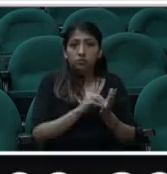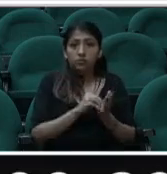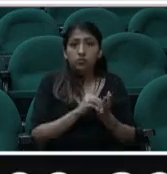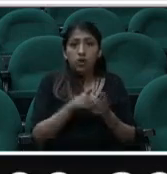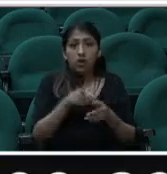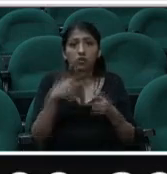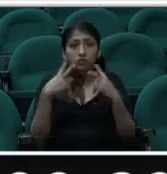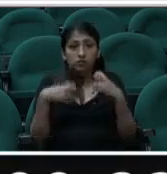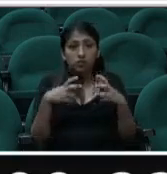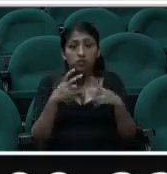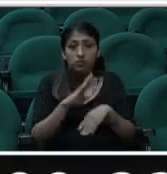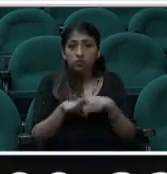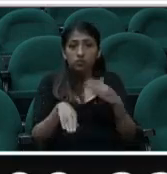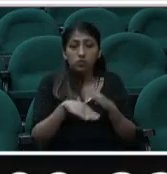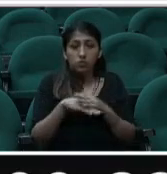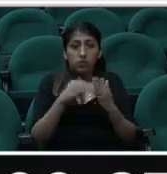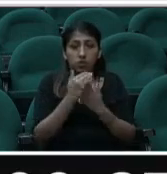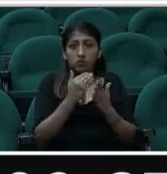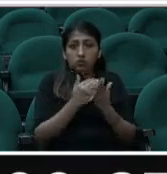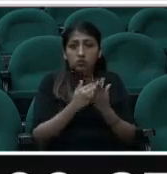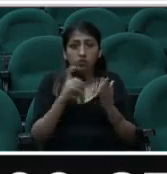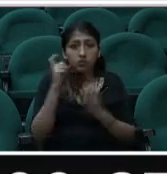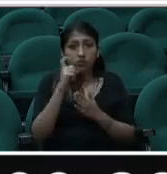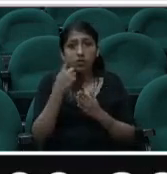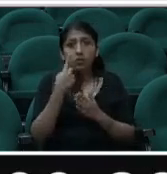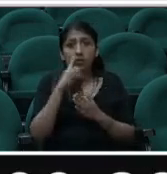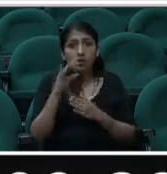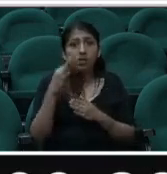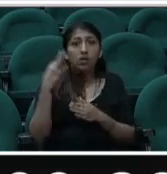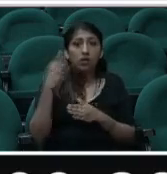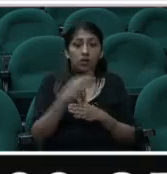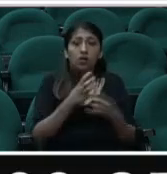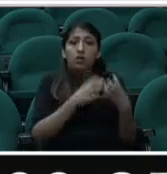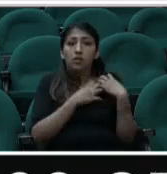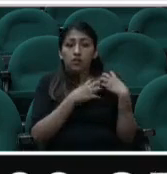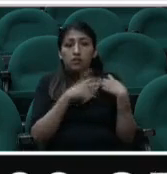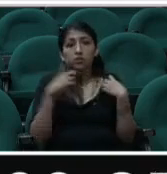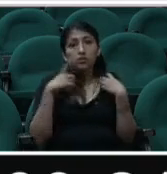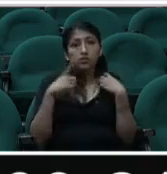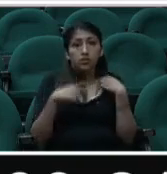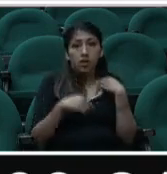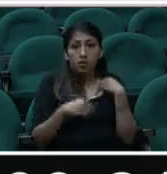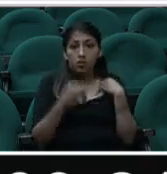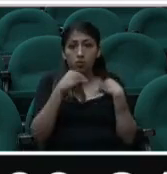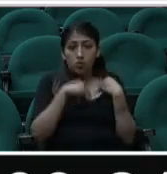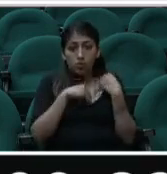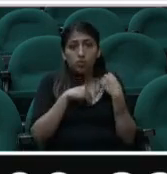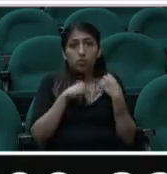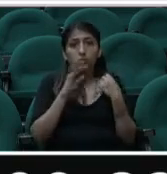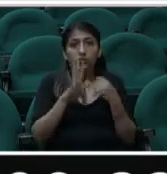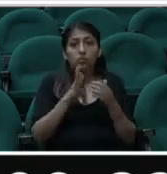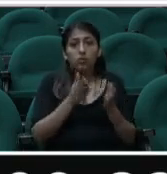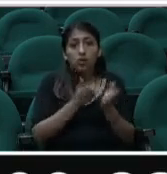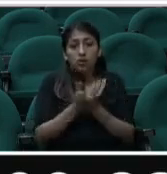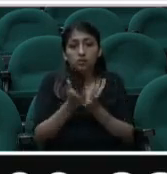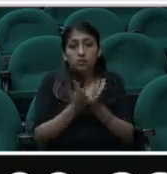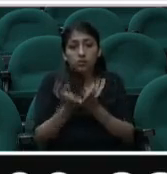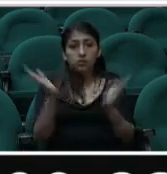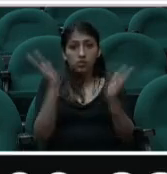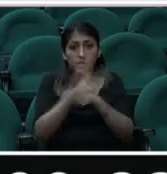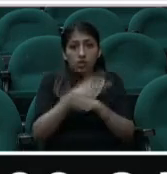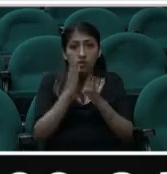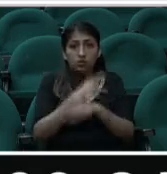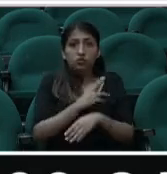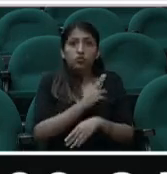tendrán que analizarse todas estas reformas necesarias para garantizar la salud integral con acceso gratuito